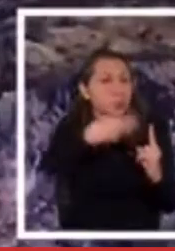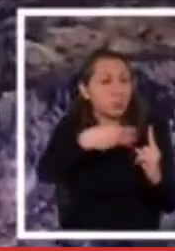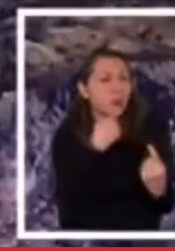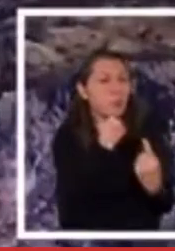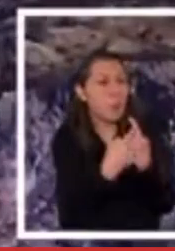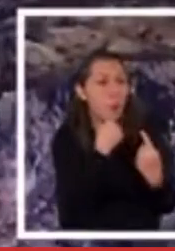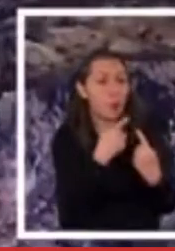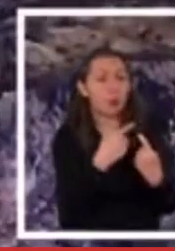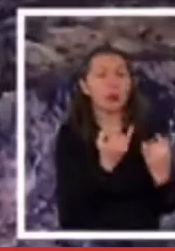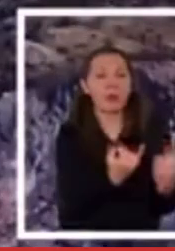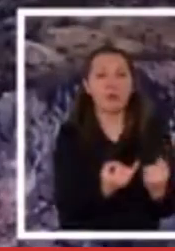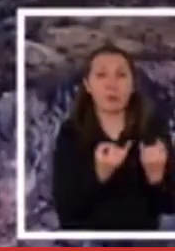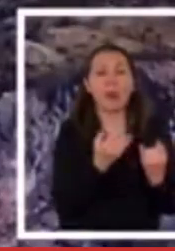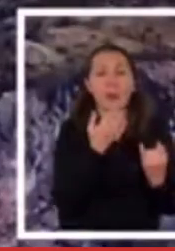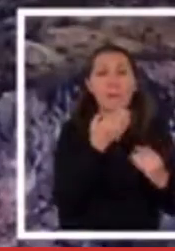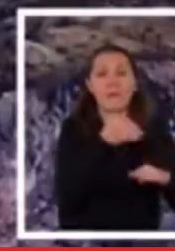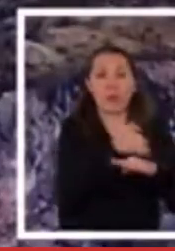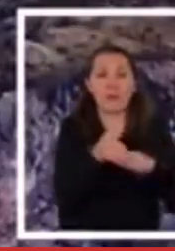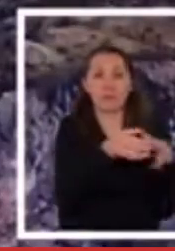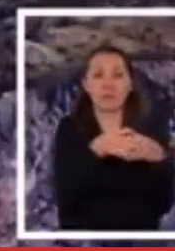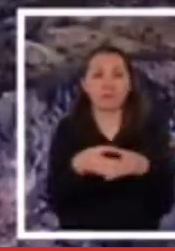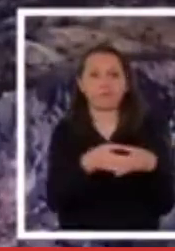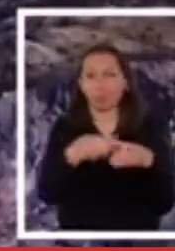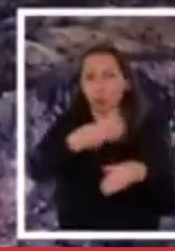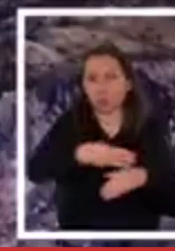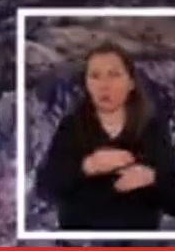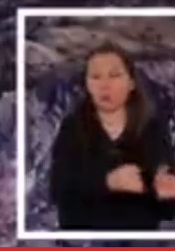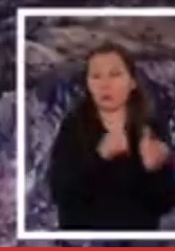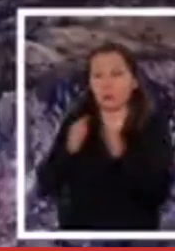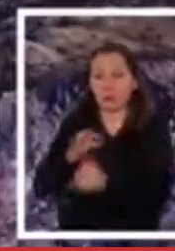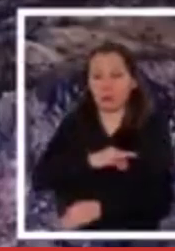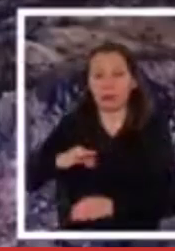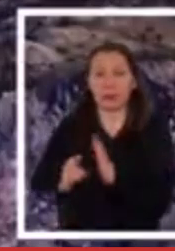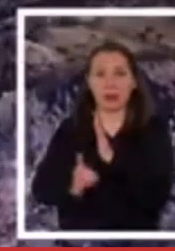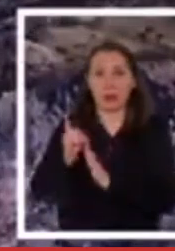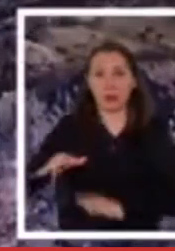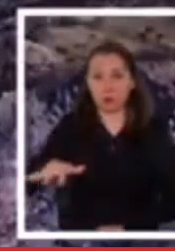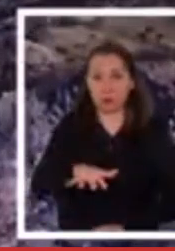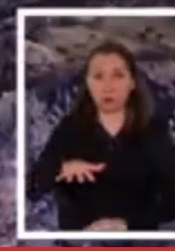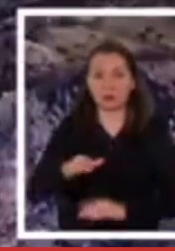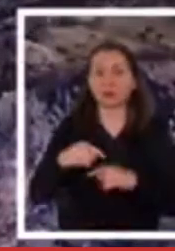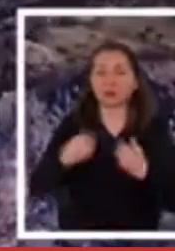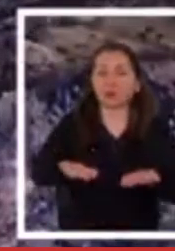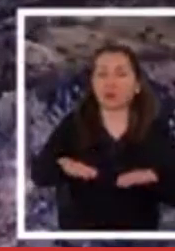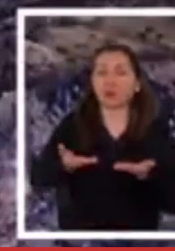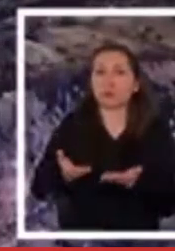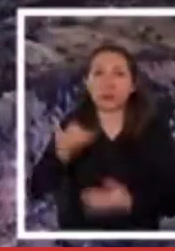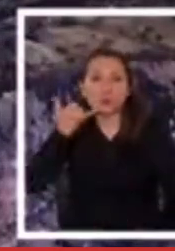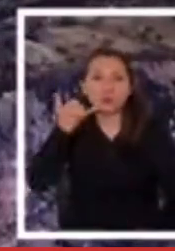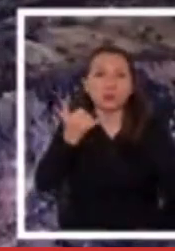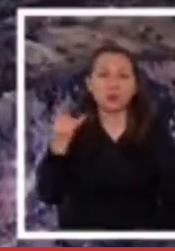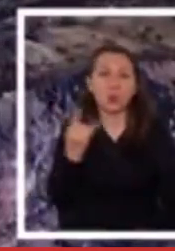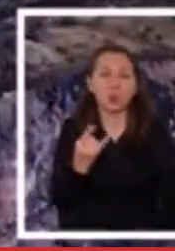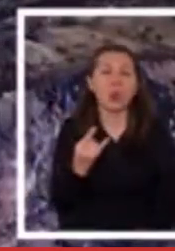que va a estar desplegando sus equipos en terreno y por otra parte desde el Ministerio de desarrollo social hemos dispuesto un fono de